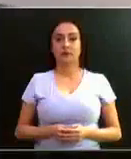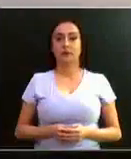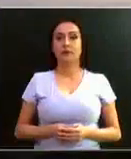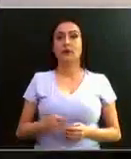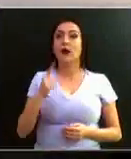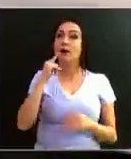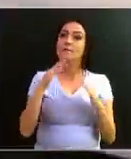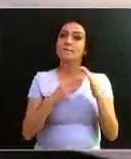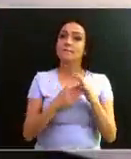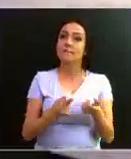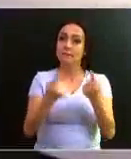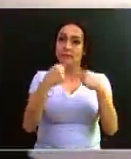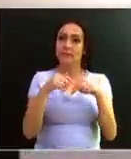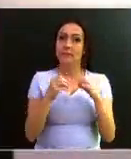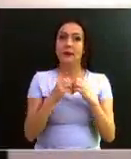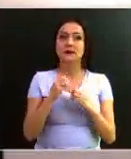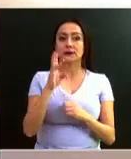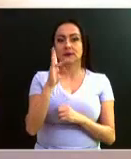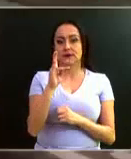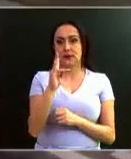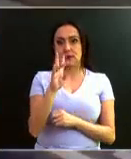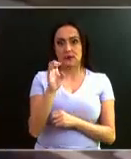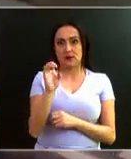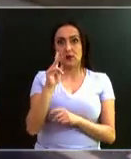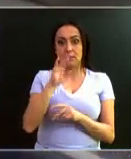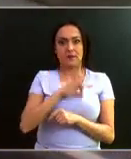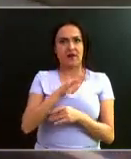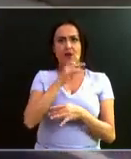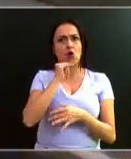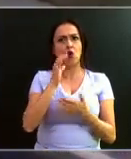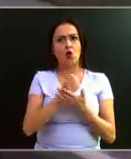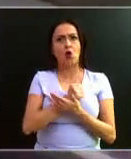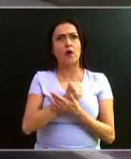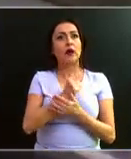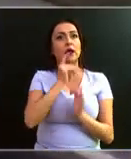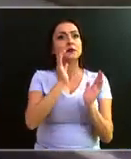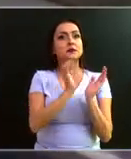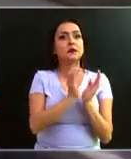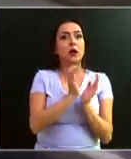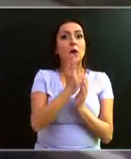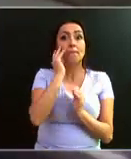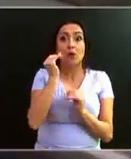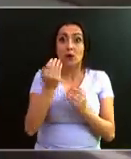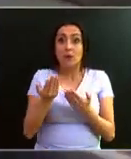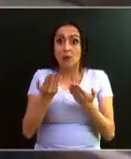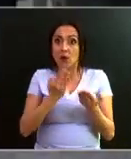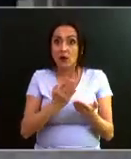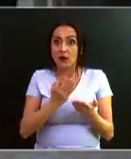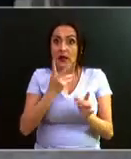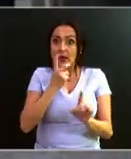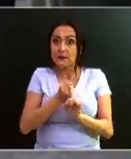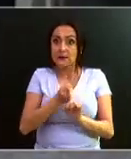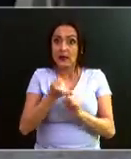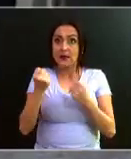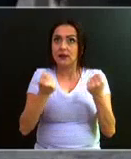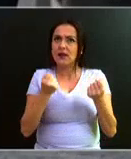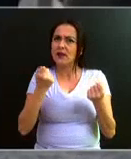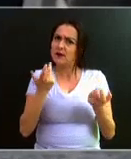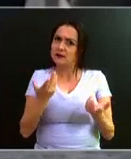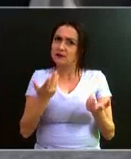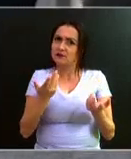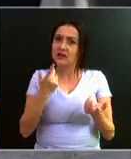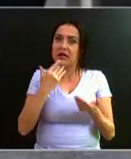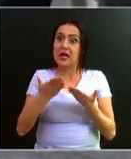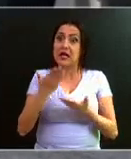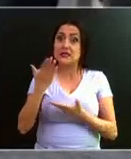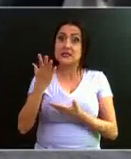Vamos a la pausa y al volver, más de 700 beneficiarios no cobran seguro obligatorio por muertes en accidentes de tránsito. Son